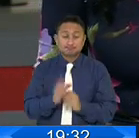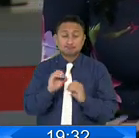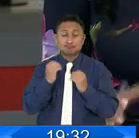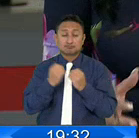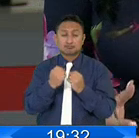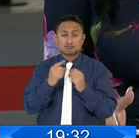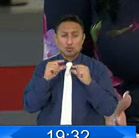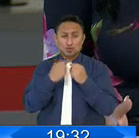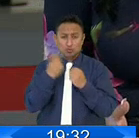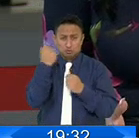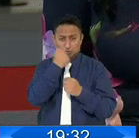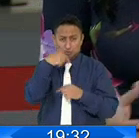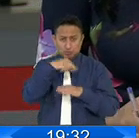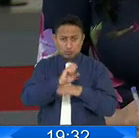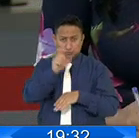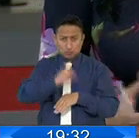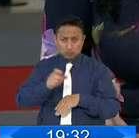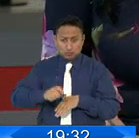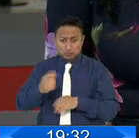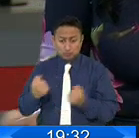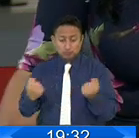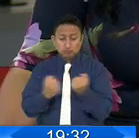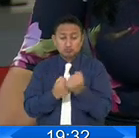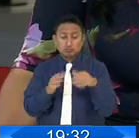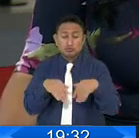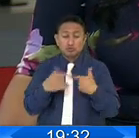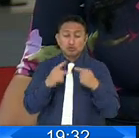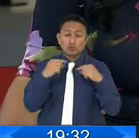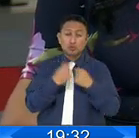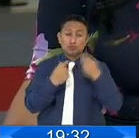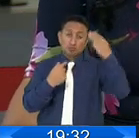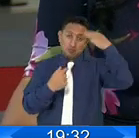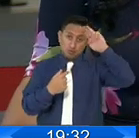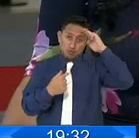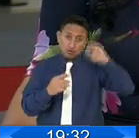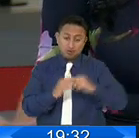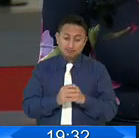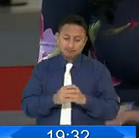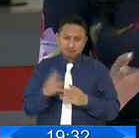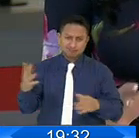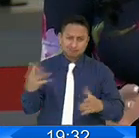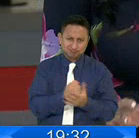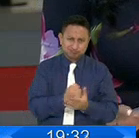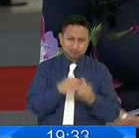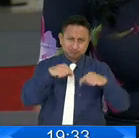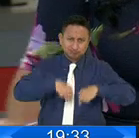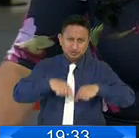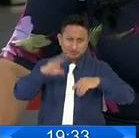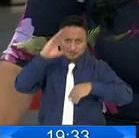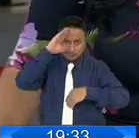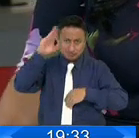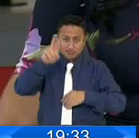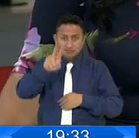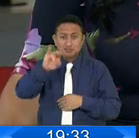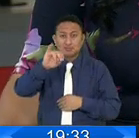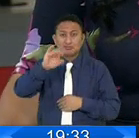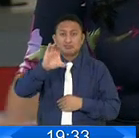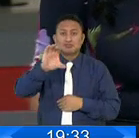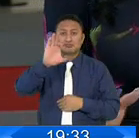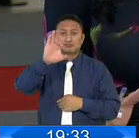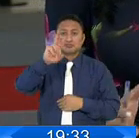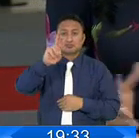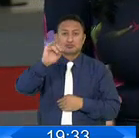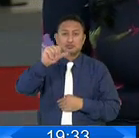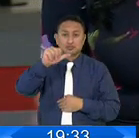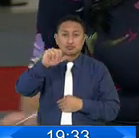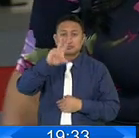organización narcodelictiva ecuatoriana que operaba de la mano con carteles mexicanos fue desarticulada tras el operativo Victoria 38 que se